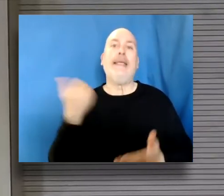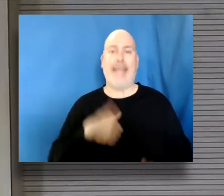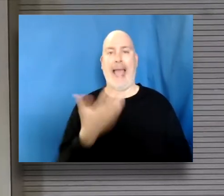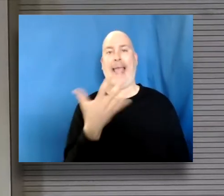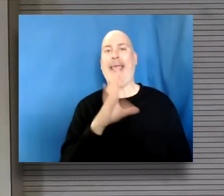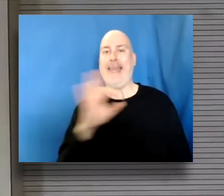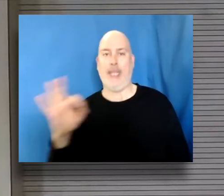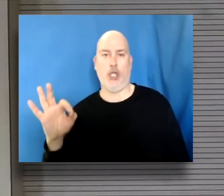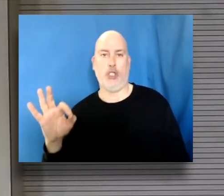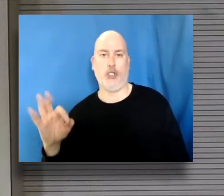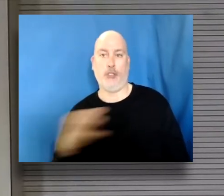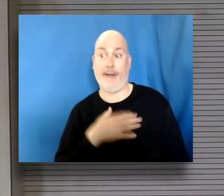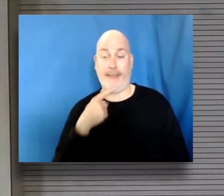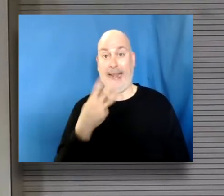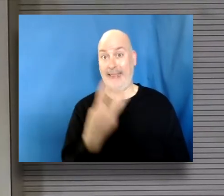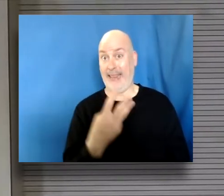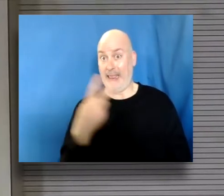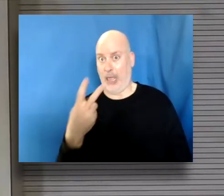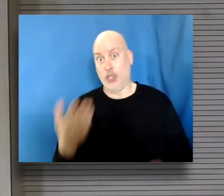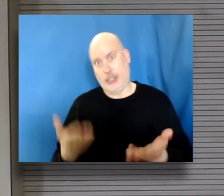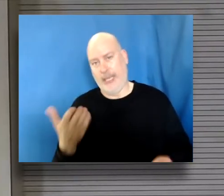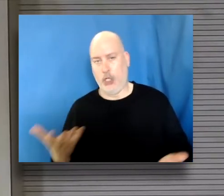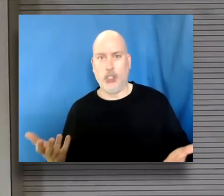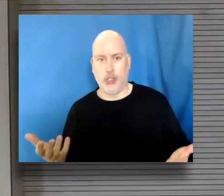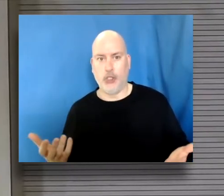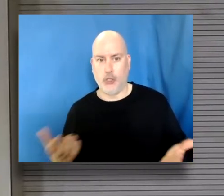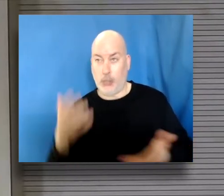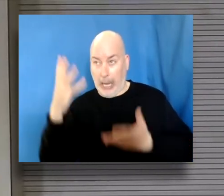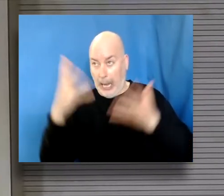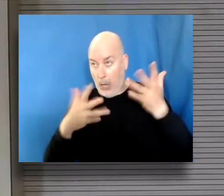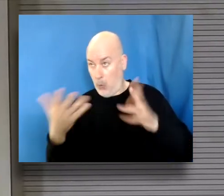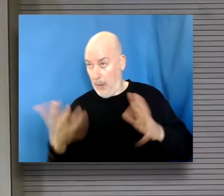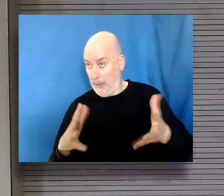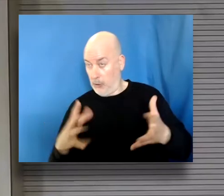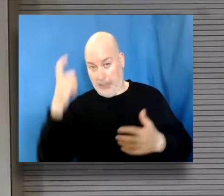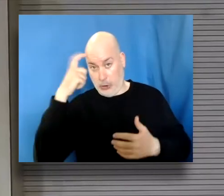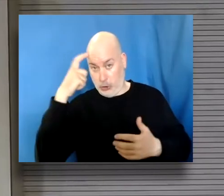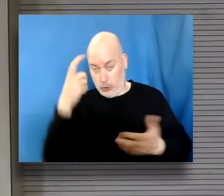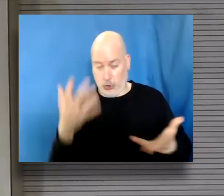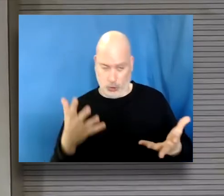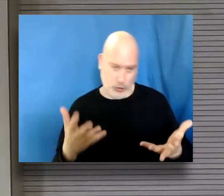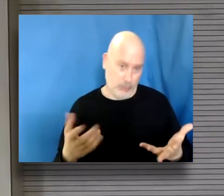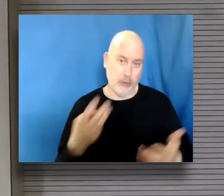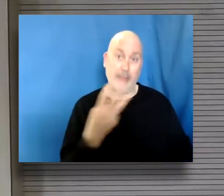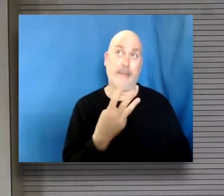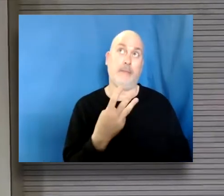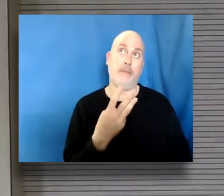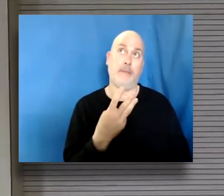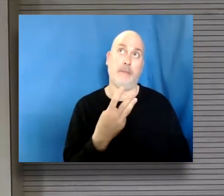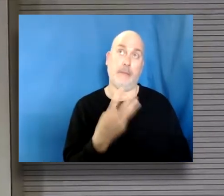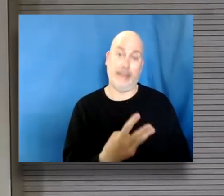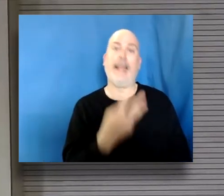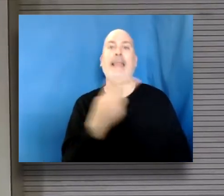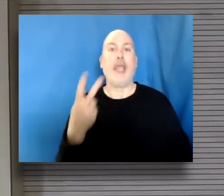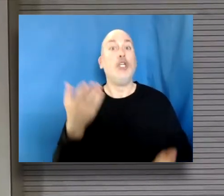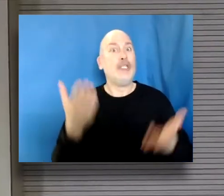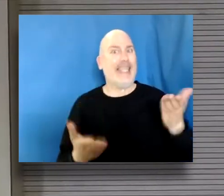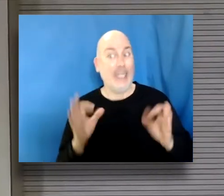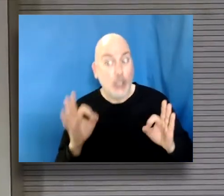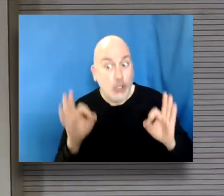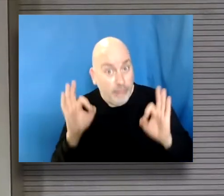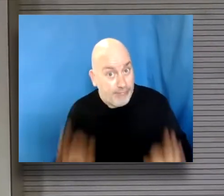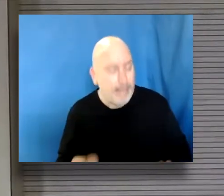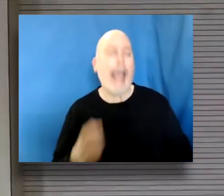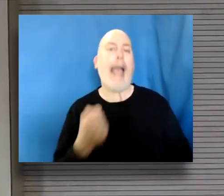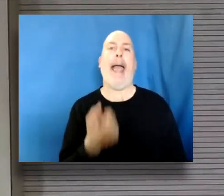serían 32 kilos. Si no calculo mal de cabeza, son 32 kilos aproximadamente.